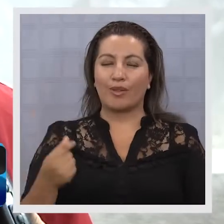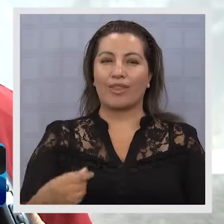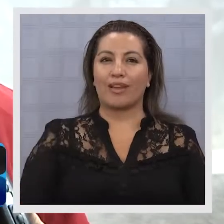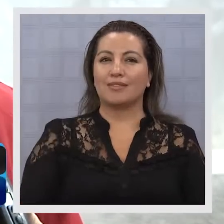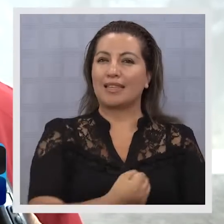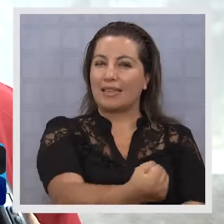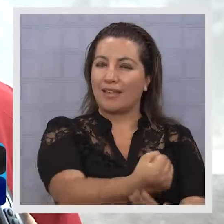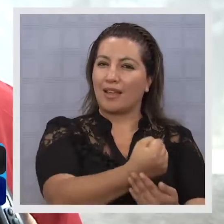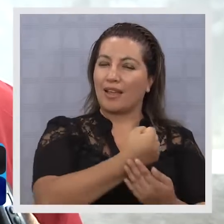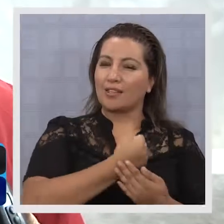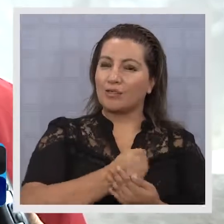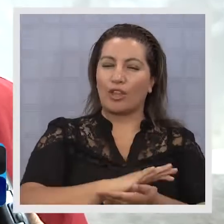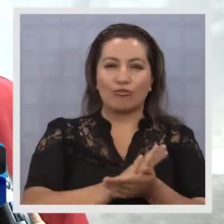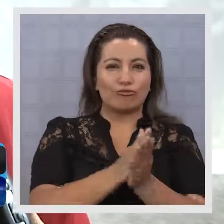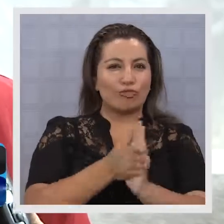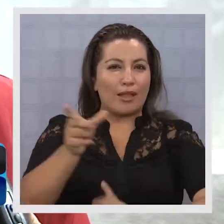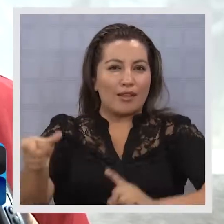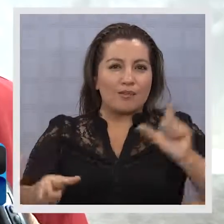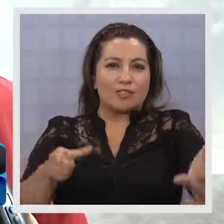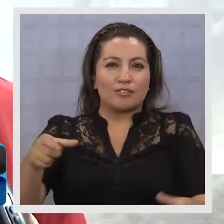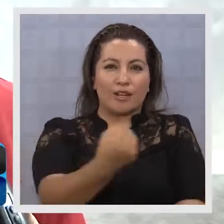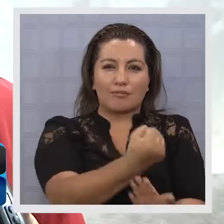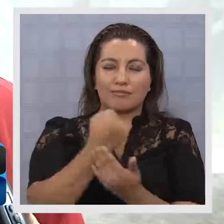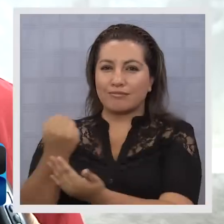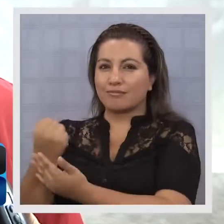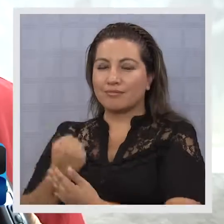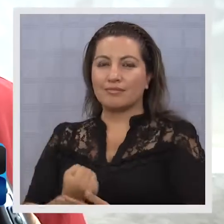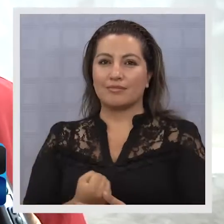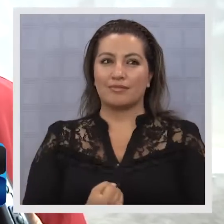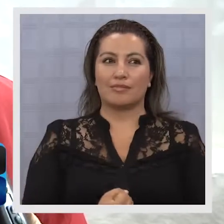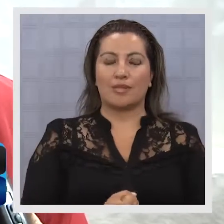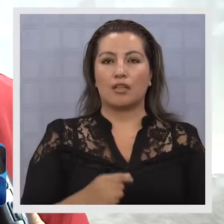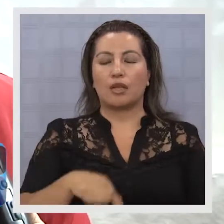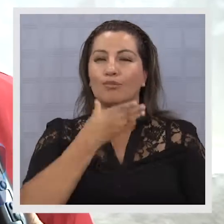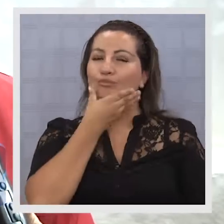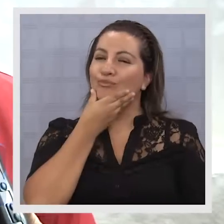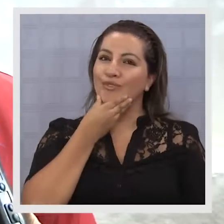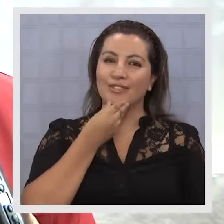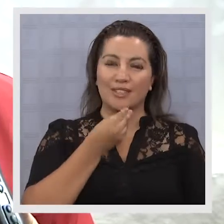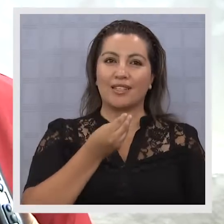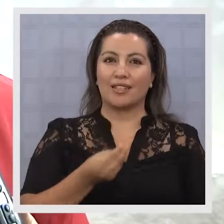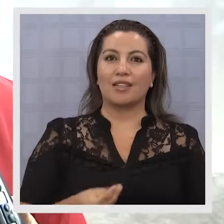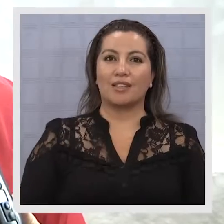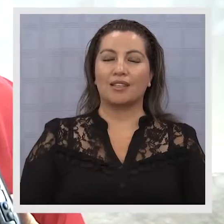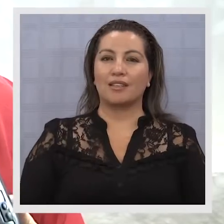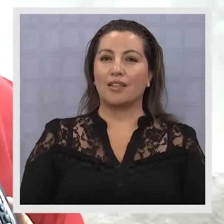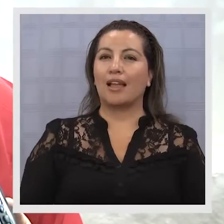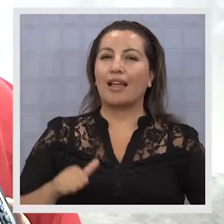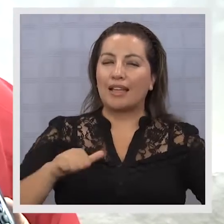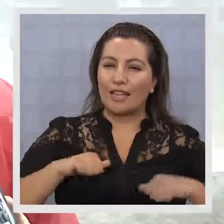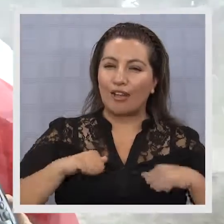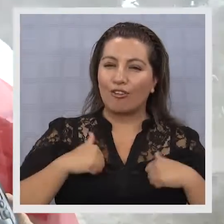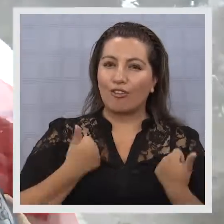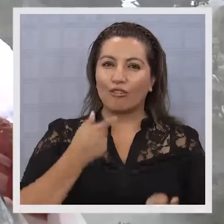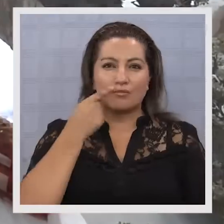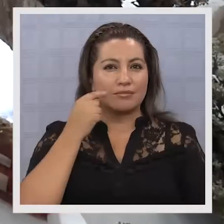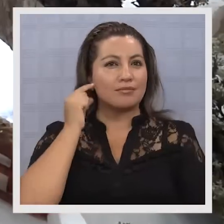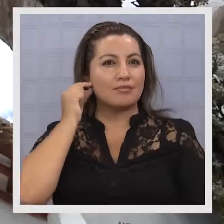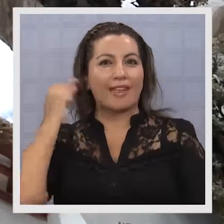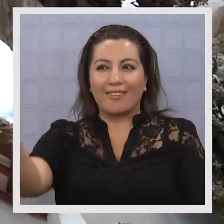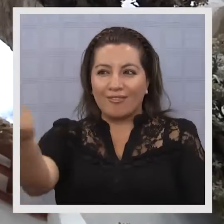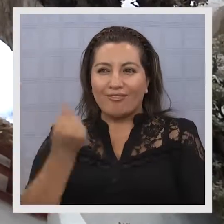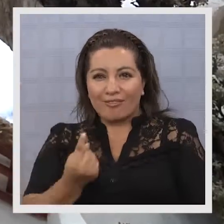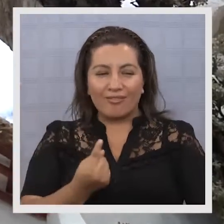todo lo que han aportado su granito de arena, un incentivo de que la gente vuelva a su pueblo, a su tierra. Es muy lindo. Esto da pie a que la juventud